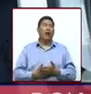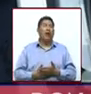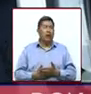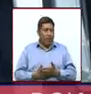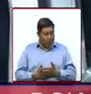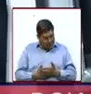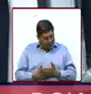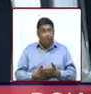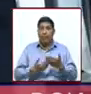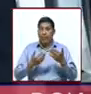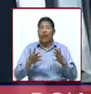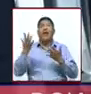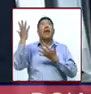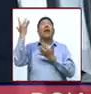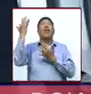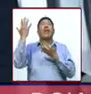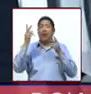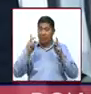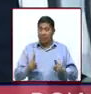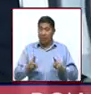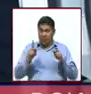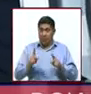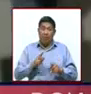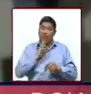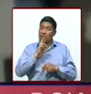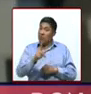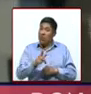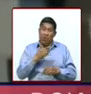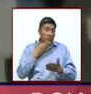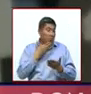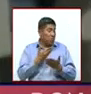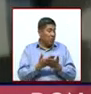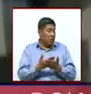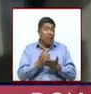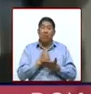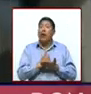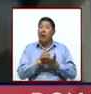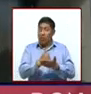ahora hay esperanza, porque hay gente que realmente es buena